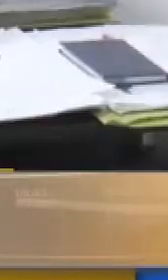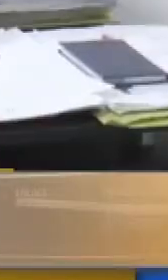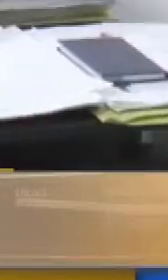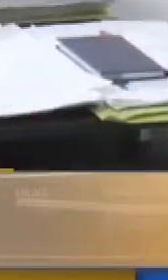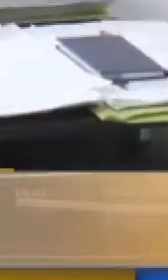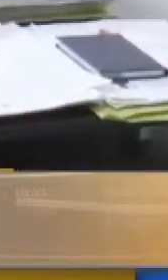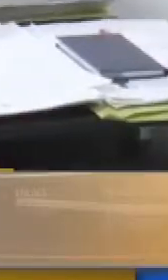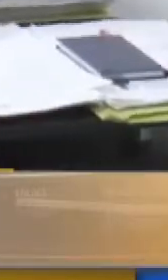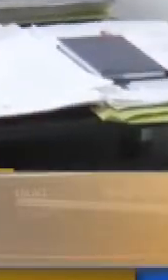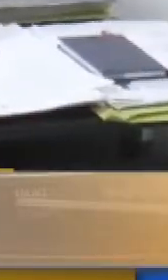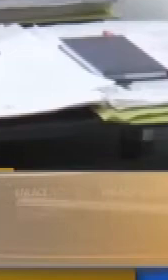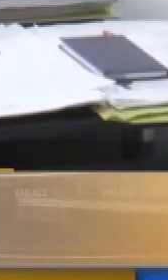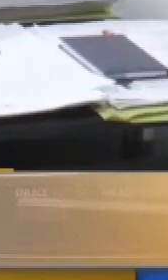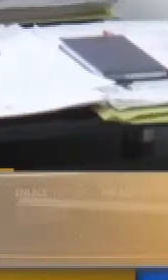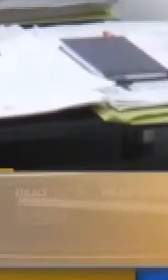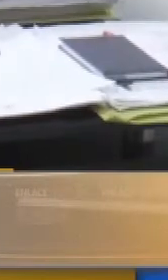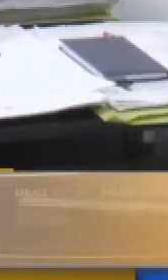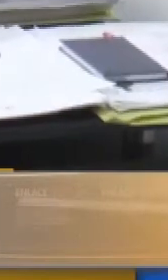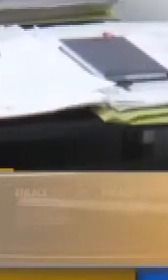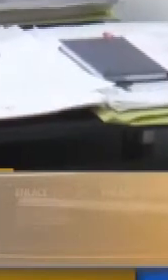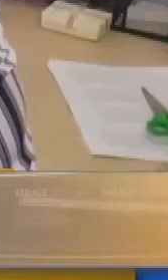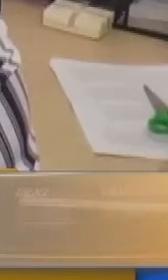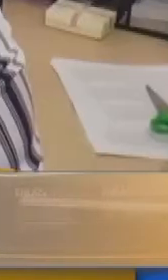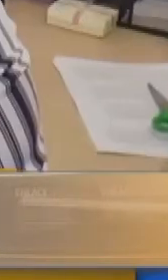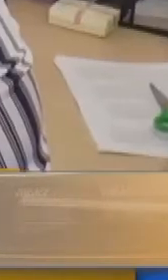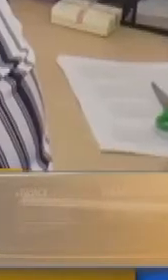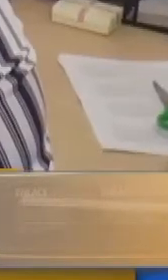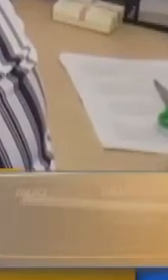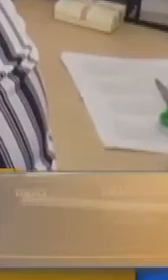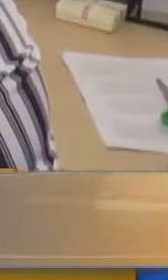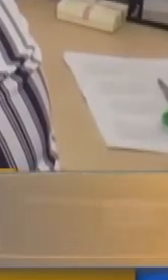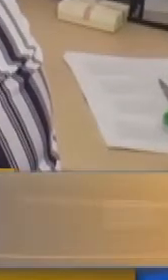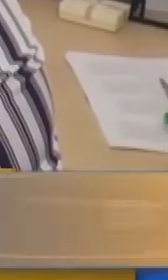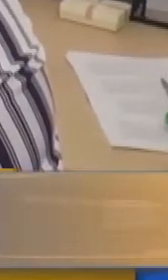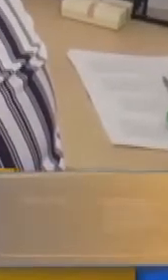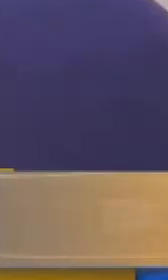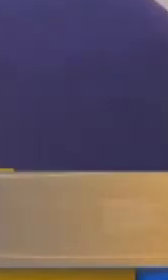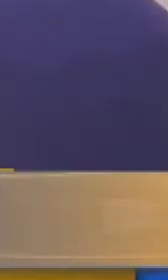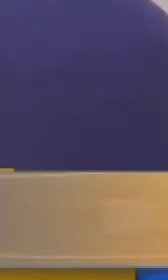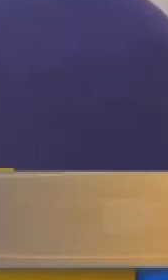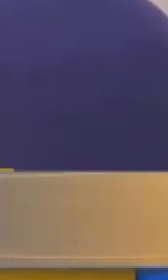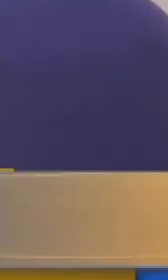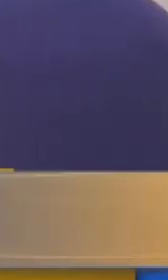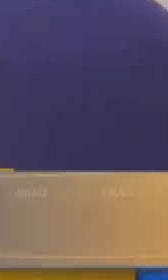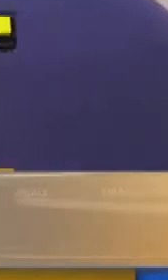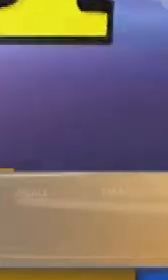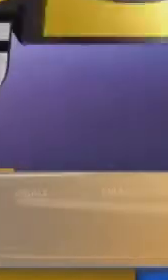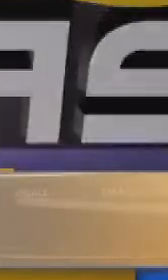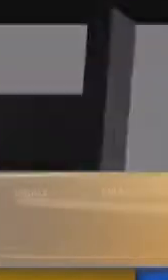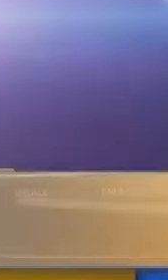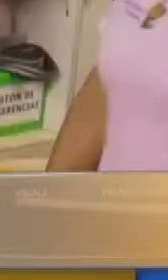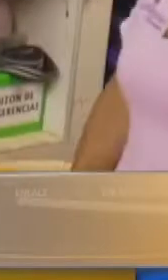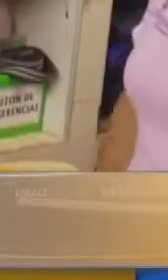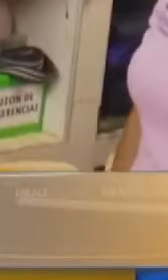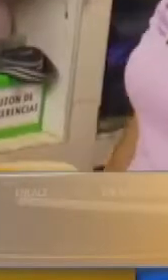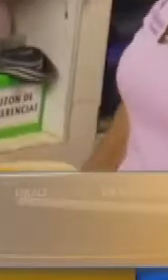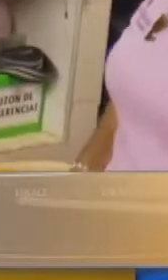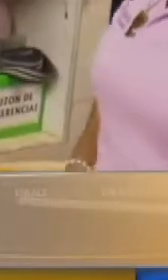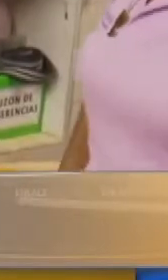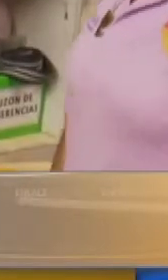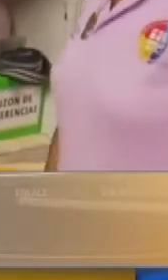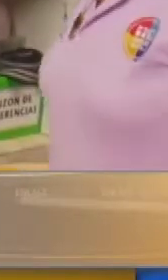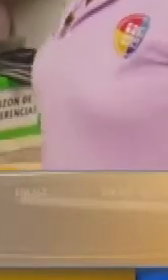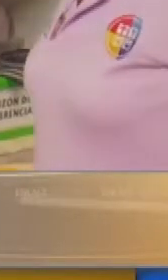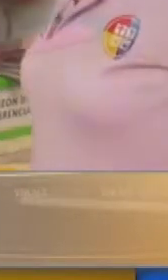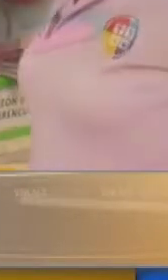Personería Municipal adelantará este jueves encuentro con usuarios de la salud en el Parque Camilo Torres. La jornada inicia a partir de las 7 de la mañana. En la sección